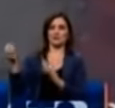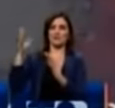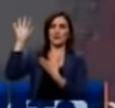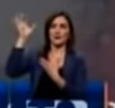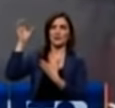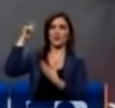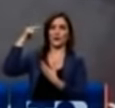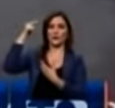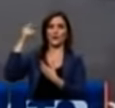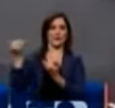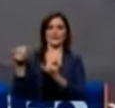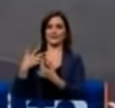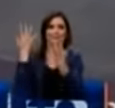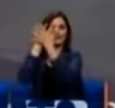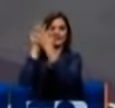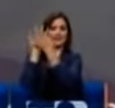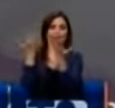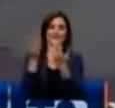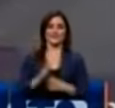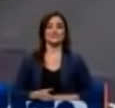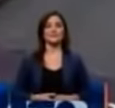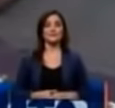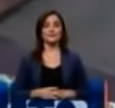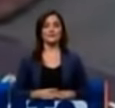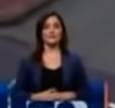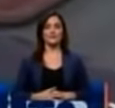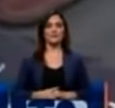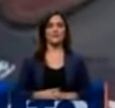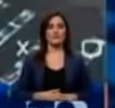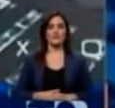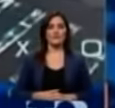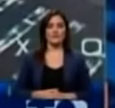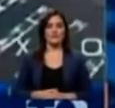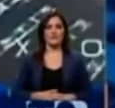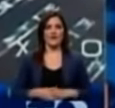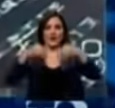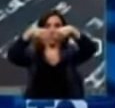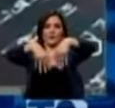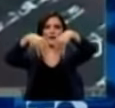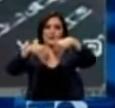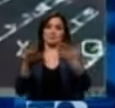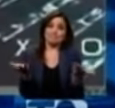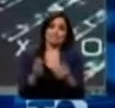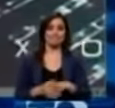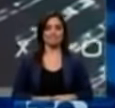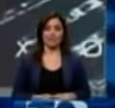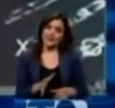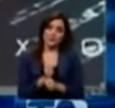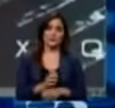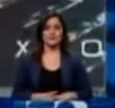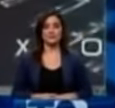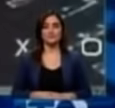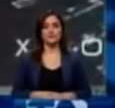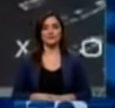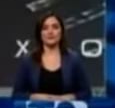esta mañana. Les confundimos a los amigos del Tena, nuestros televidentes del Tena. Bueno, lo cierto es que va a llover, ¿no? ¿Y eso sí, la aseguro.